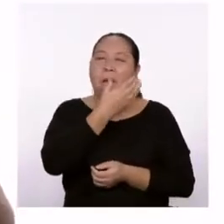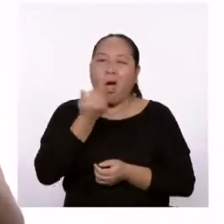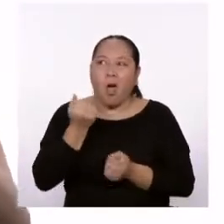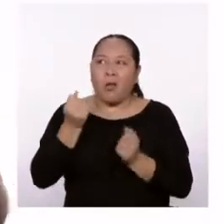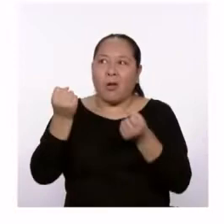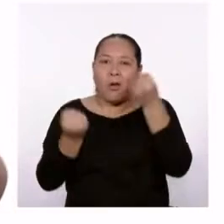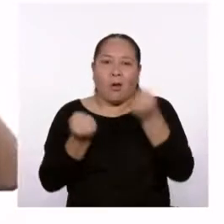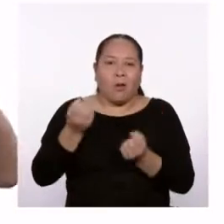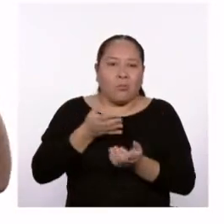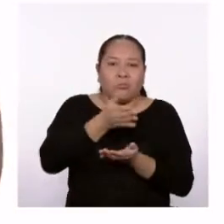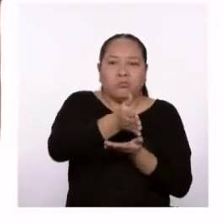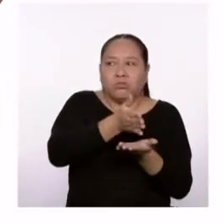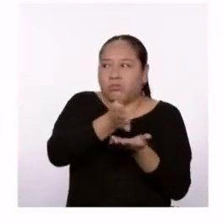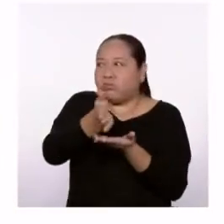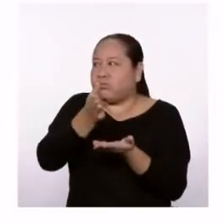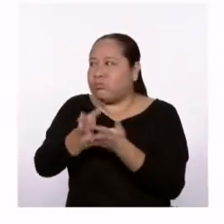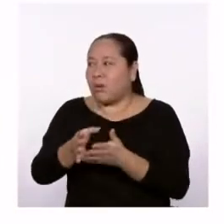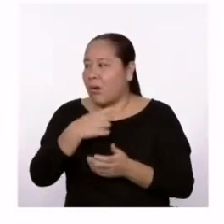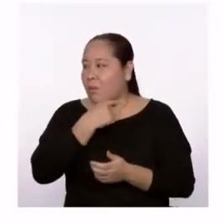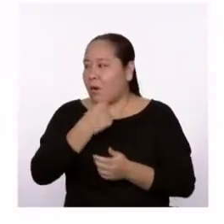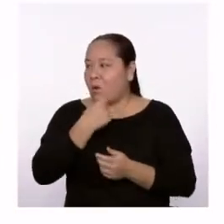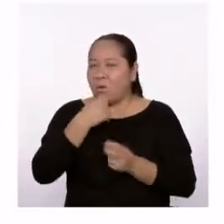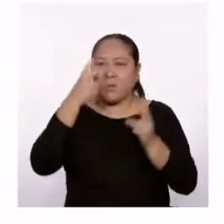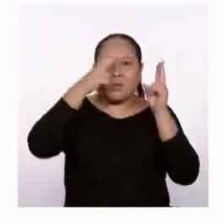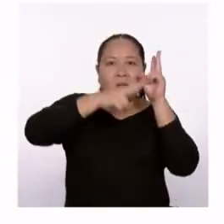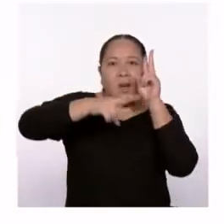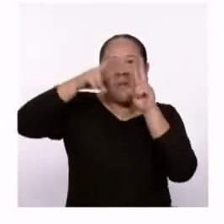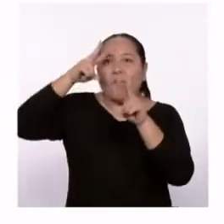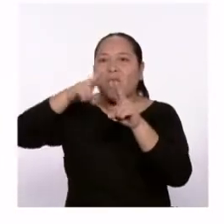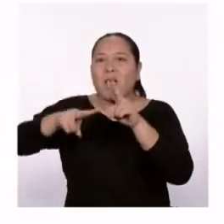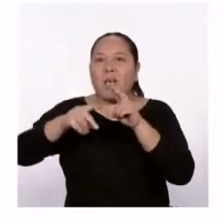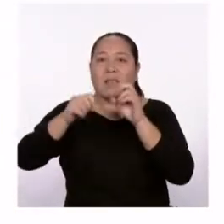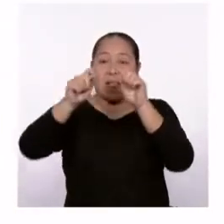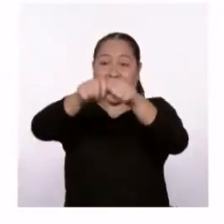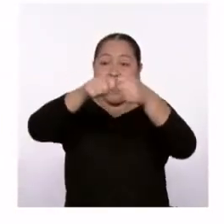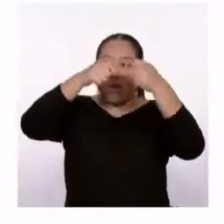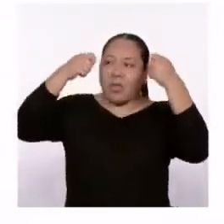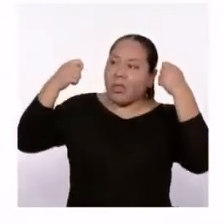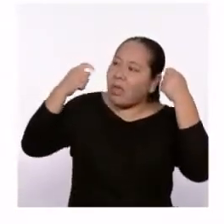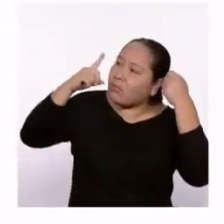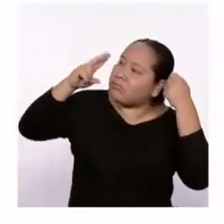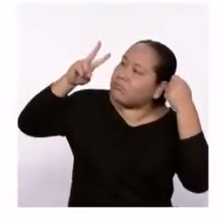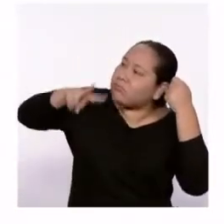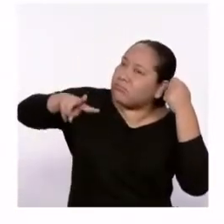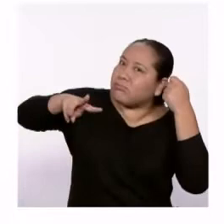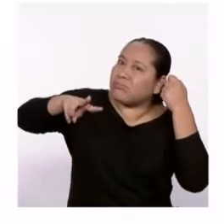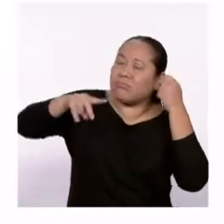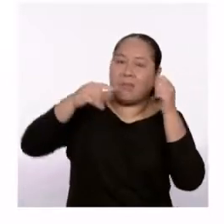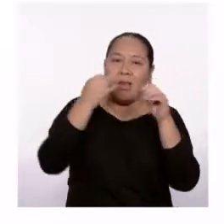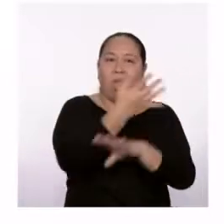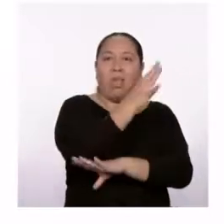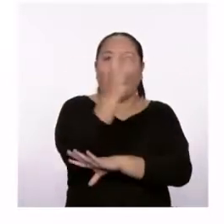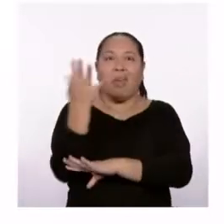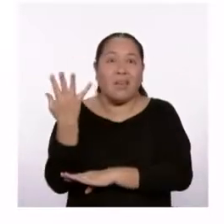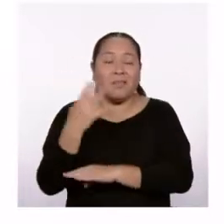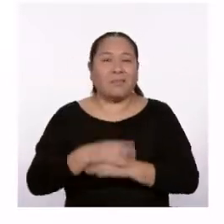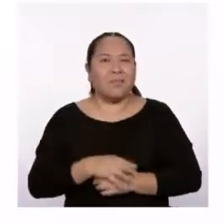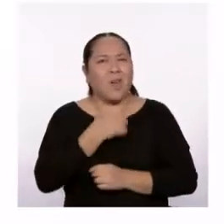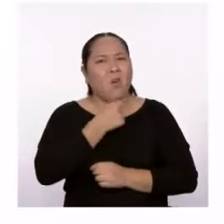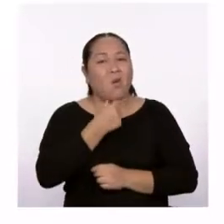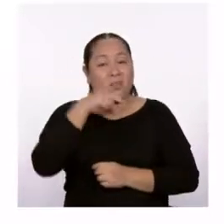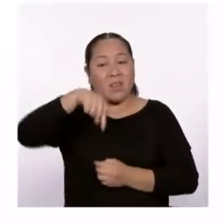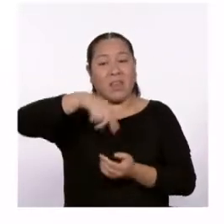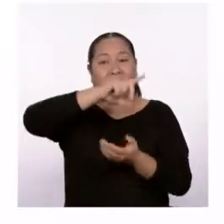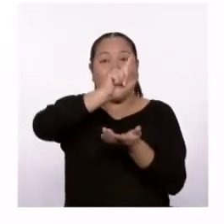Me gusta mucho mirar por la ventana y observar el paisaje. De hecho, recuerdo mucho cuando en la capital se inauguró